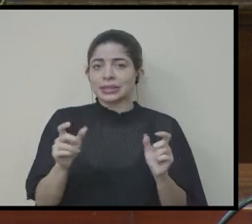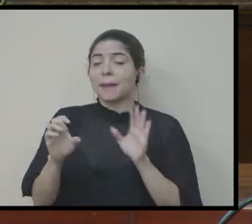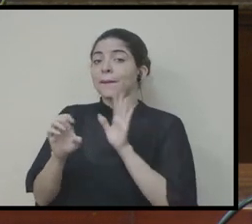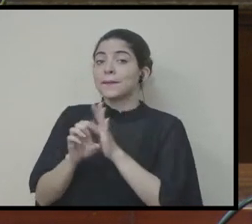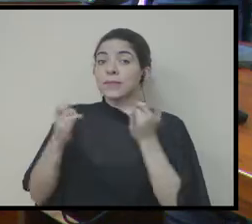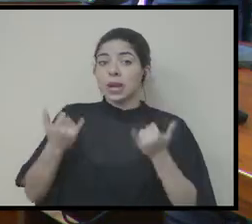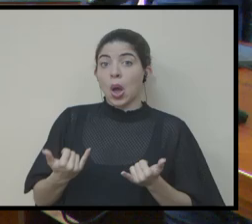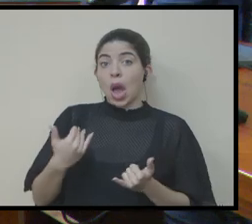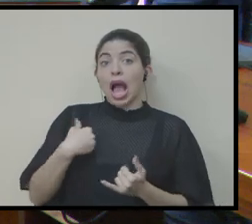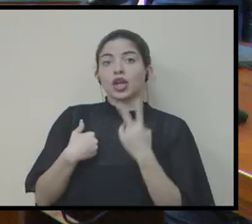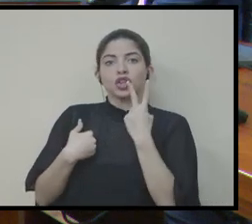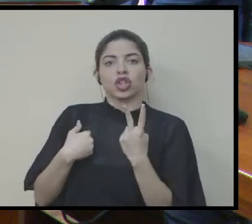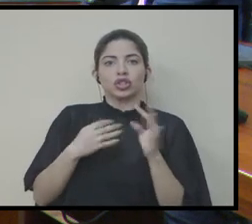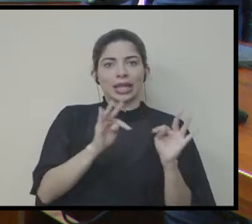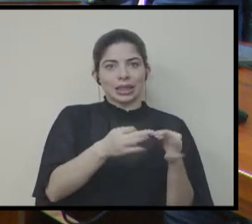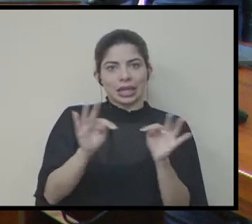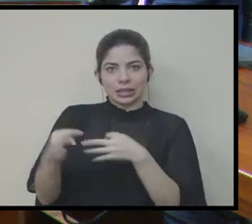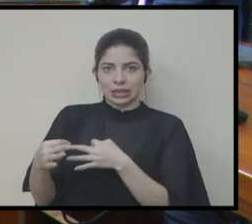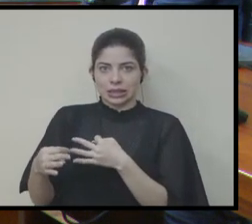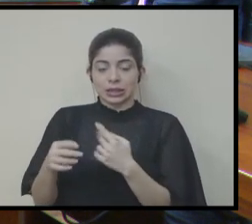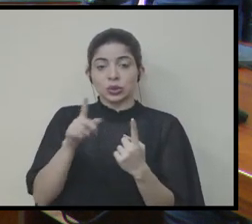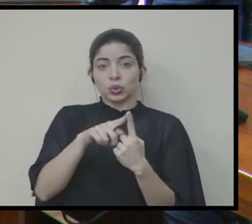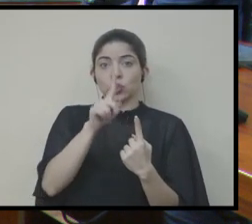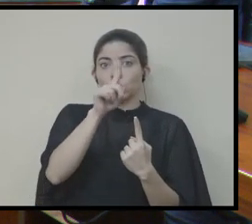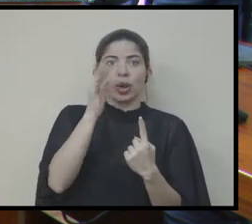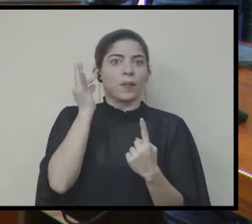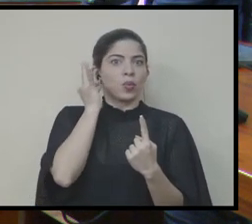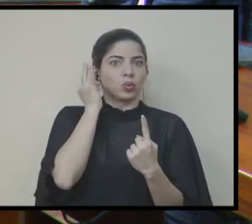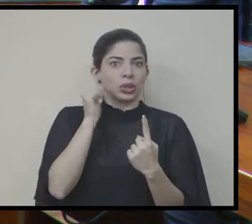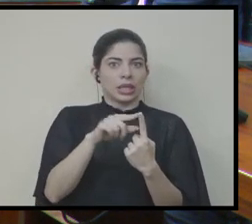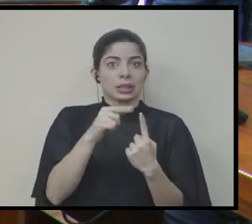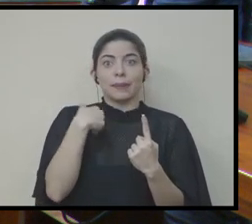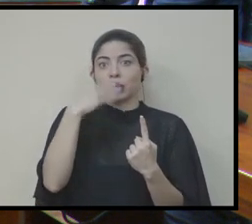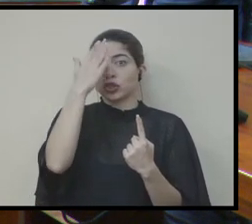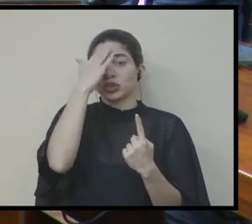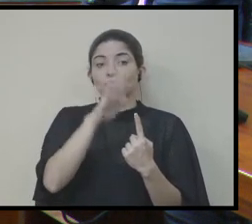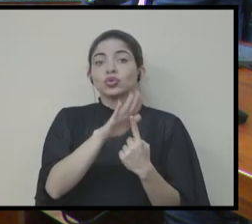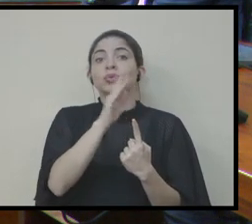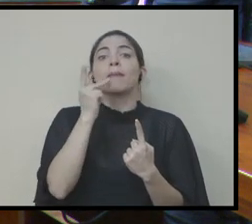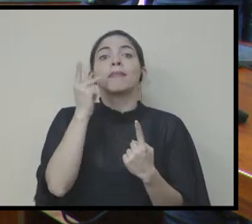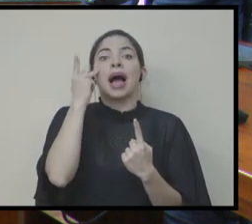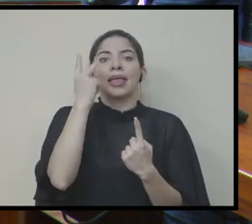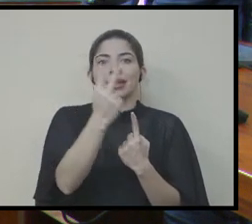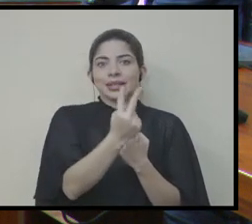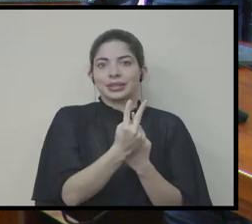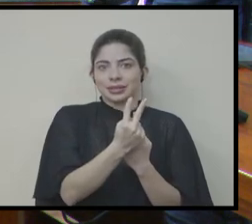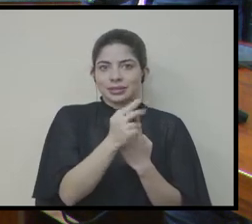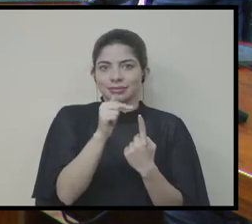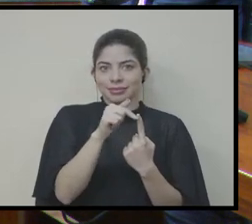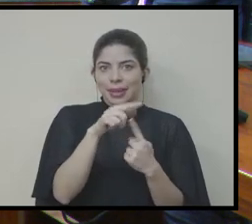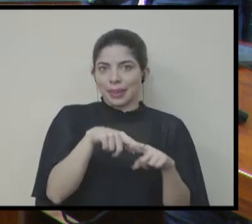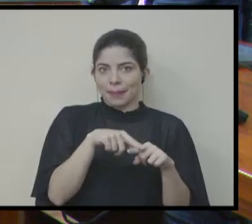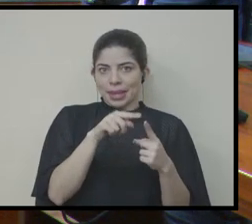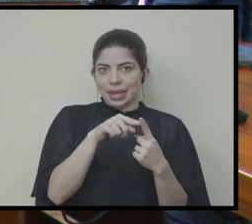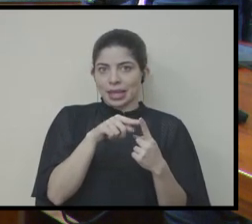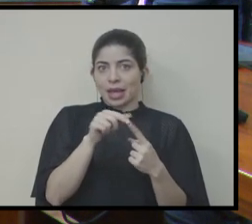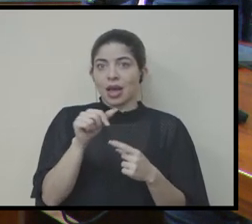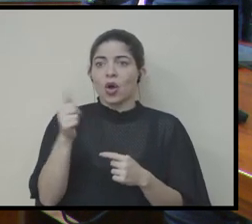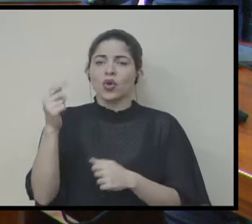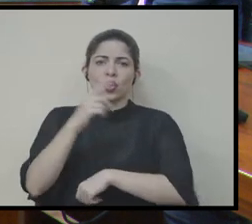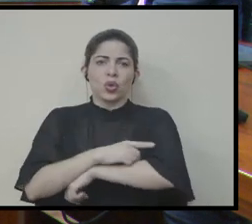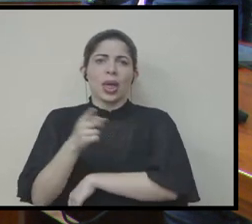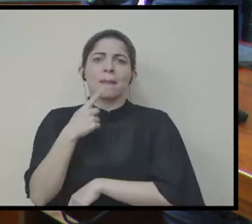ejemplo, ahorita tengo dos talleres. En uno es una muchacha, pero sé que los papás están con ella. Por ejemplo, el otro día me dice